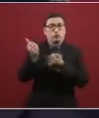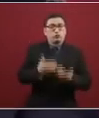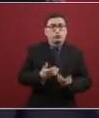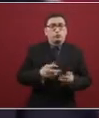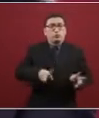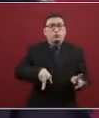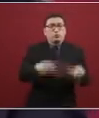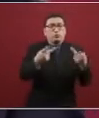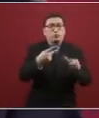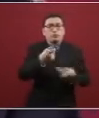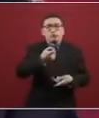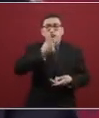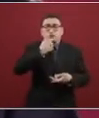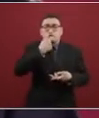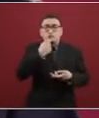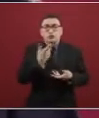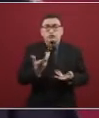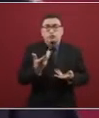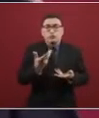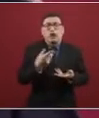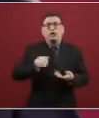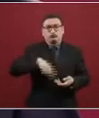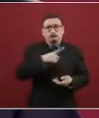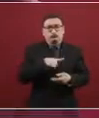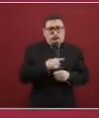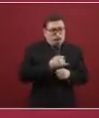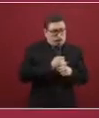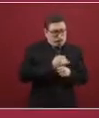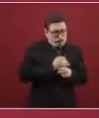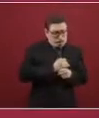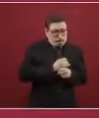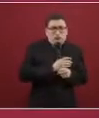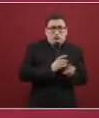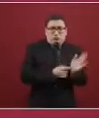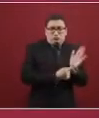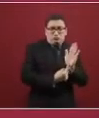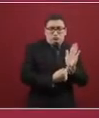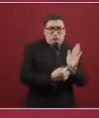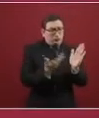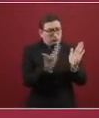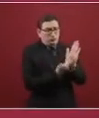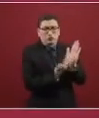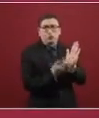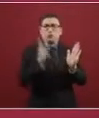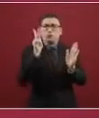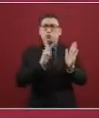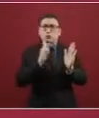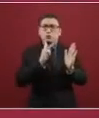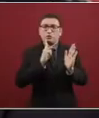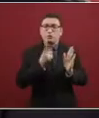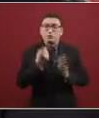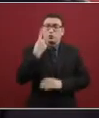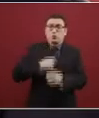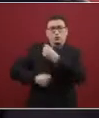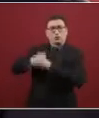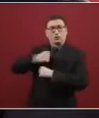pero pues tenemos la prueba las pruebas de lo que vendieron el año pasado